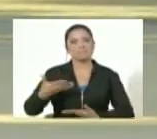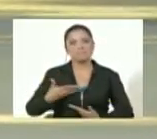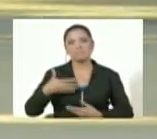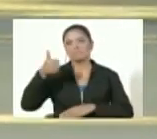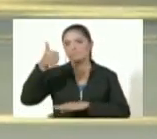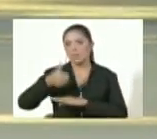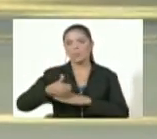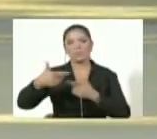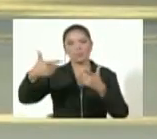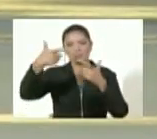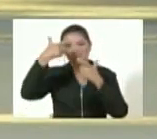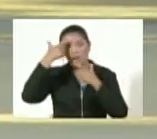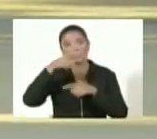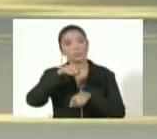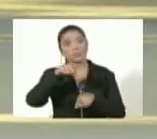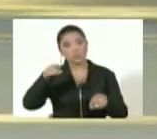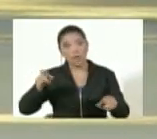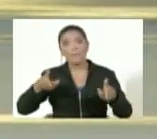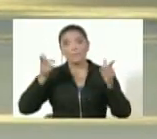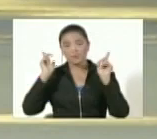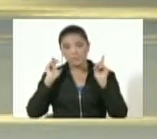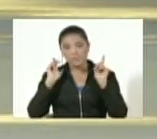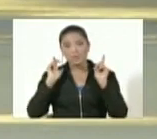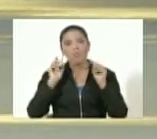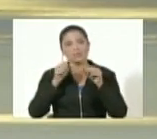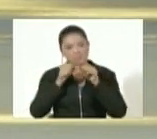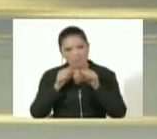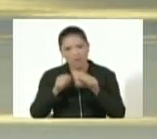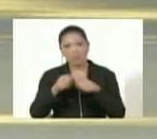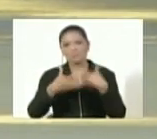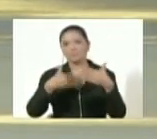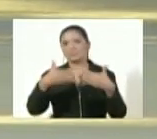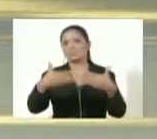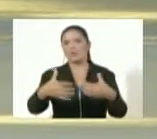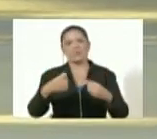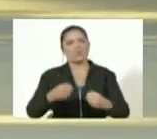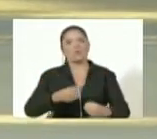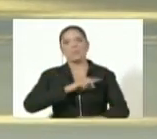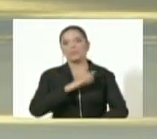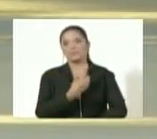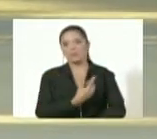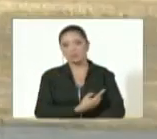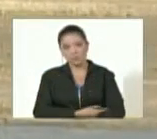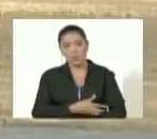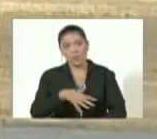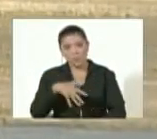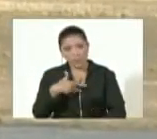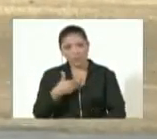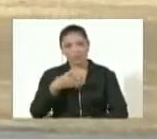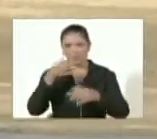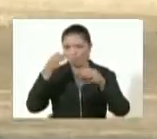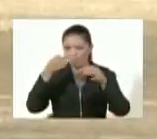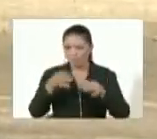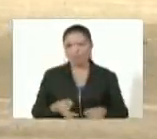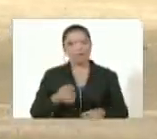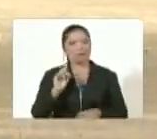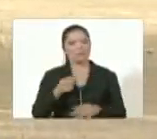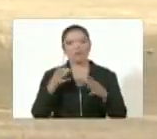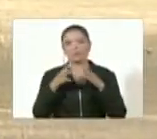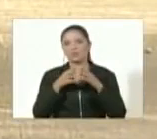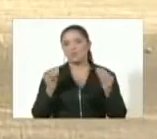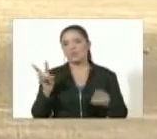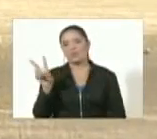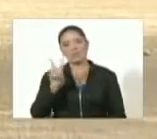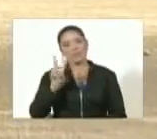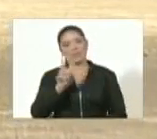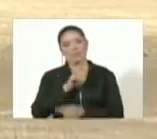Hugo Chávez y que usted ha permitido seguir el accionar y repotenciación para la seguridad de todos los